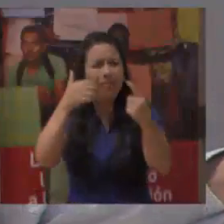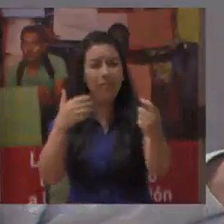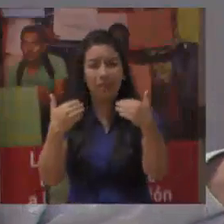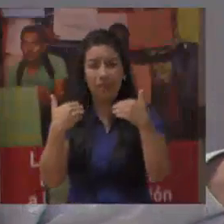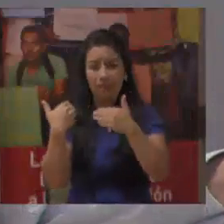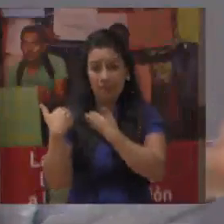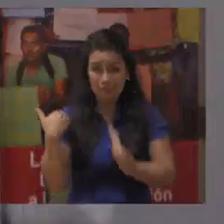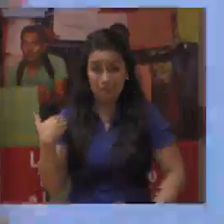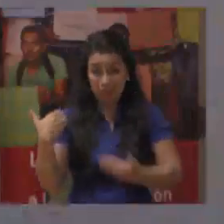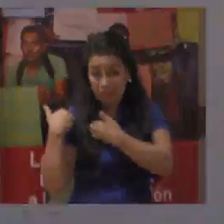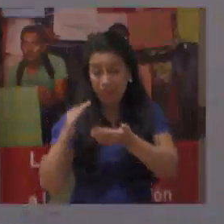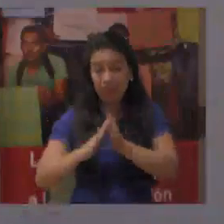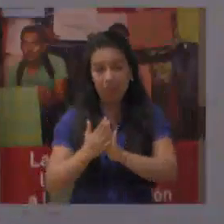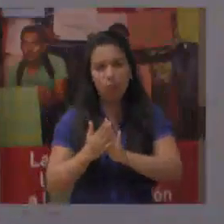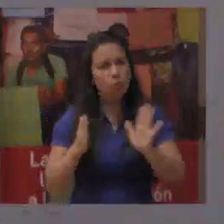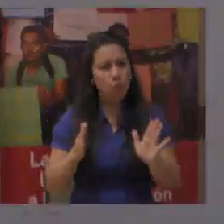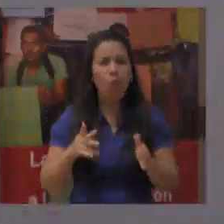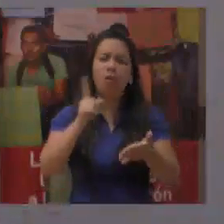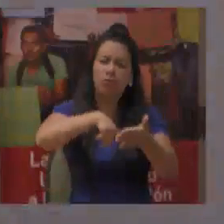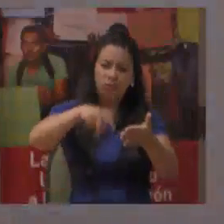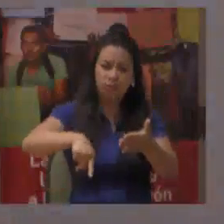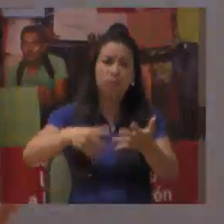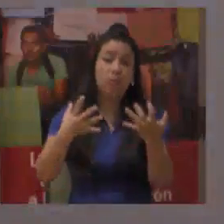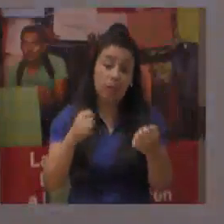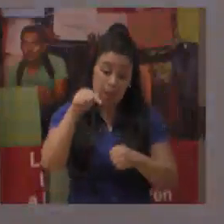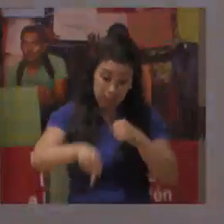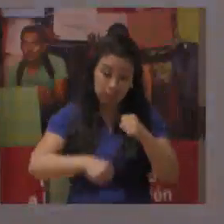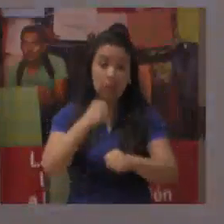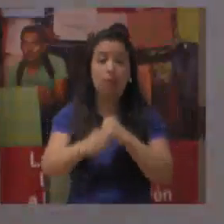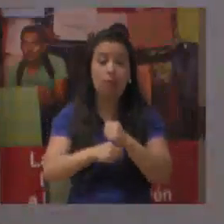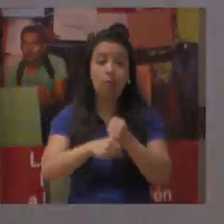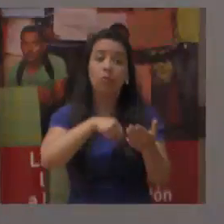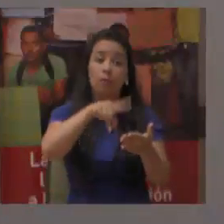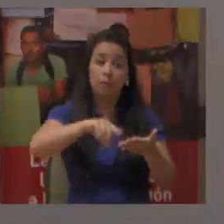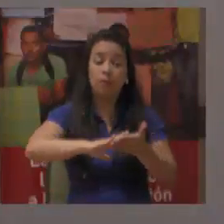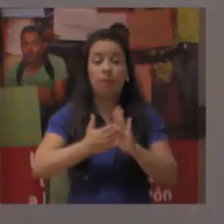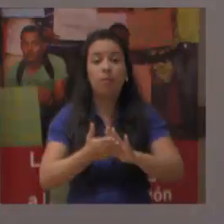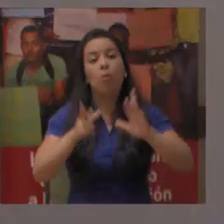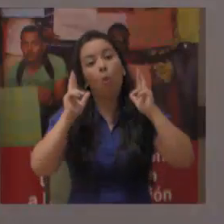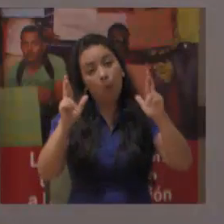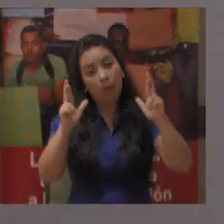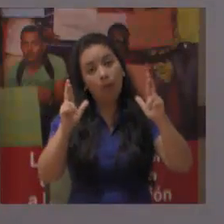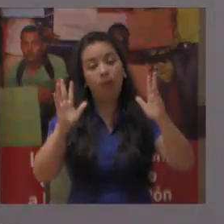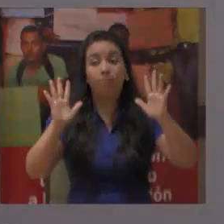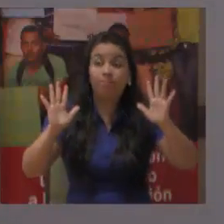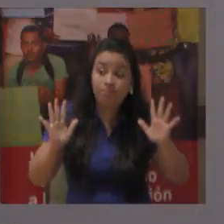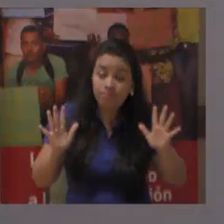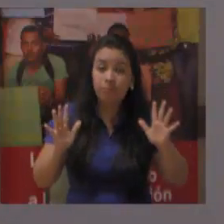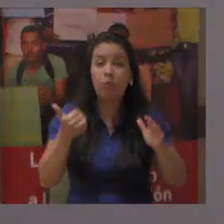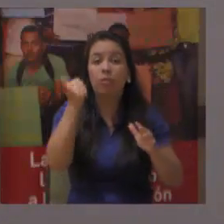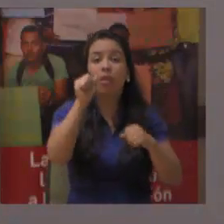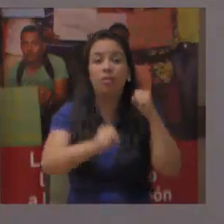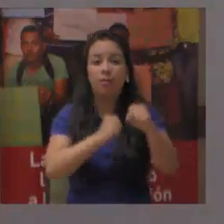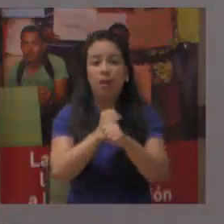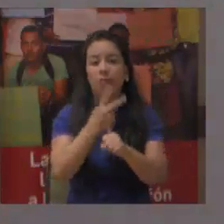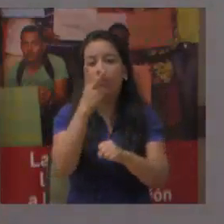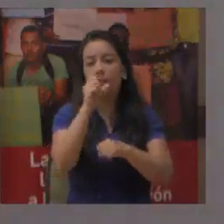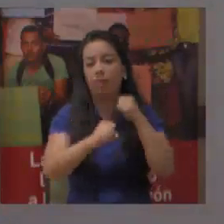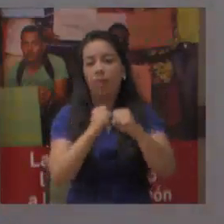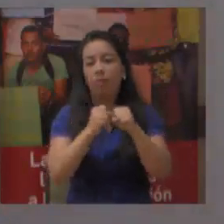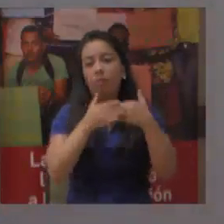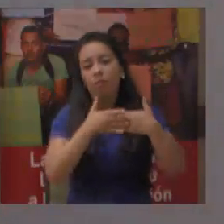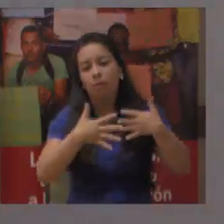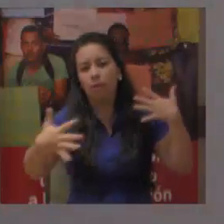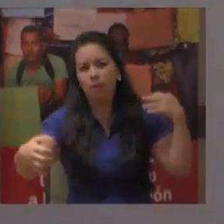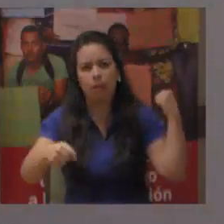presidente. La paz se firmará, si Dios quiere, este año, y se va a implementar durante los próximos 10 o 20 años. Es que